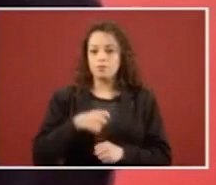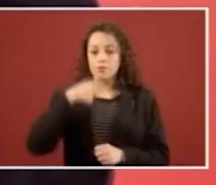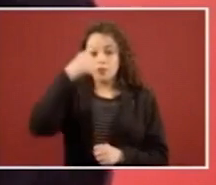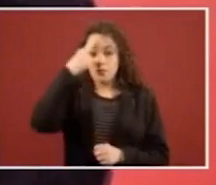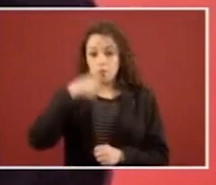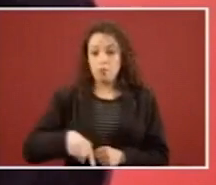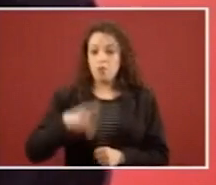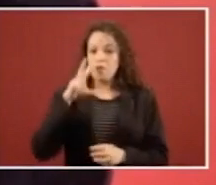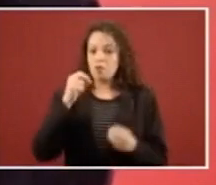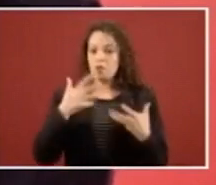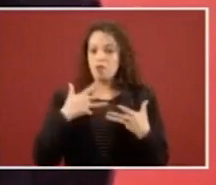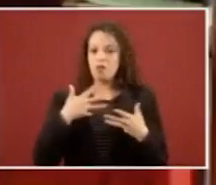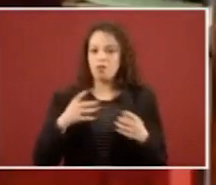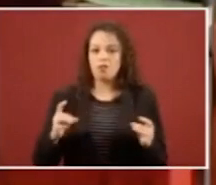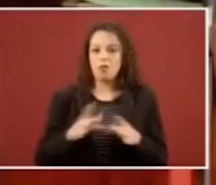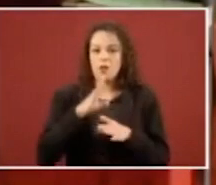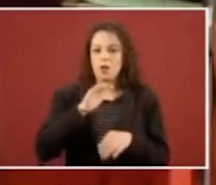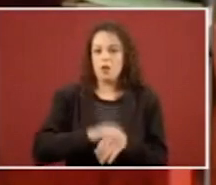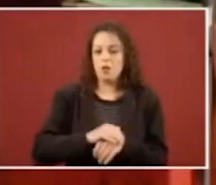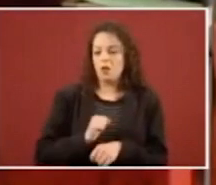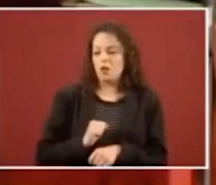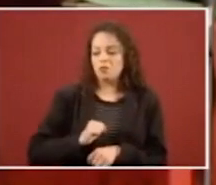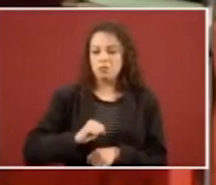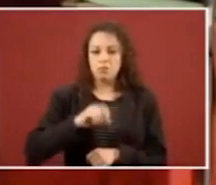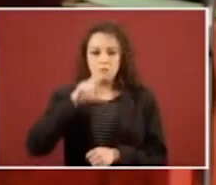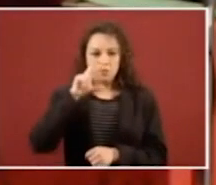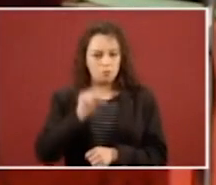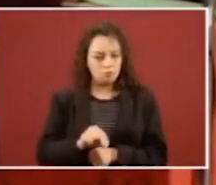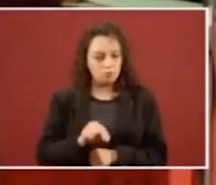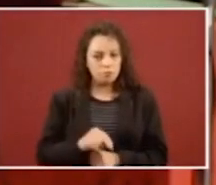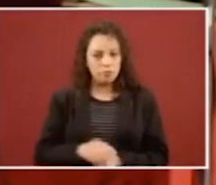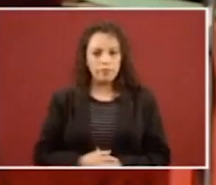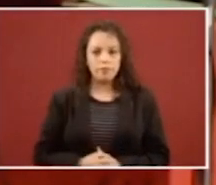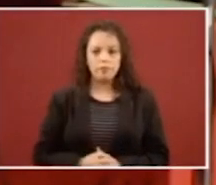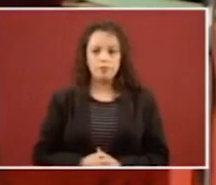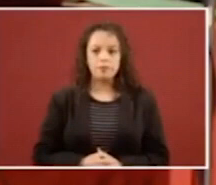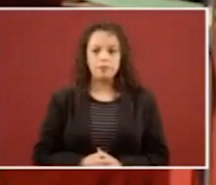de ningún tipo, que sepas así,